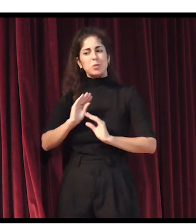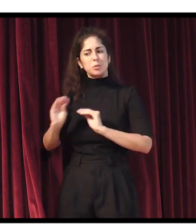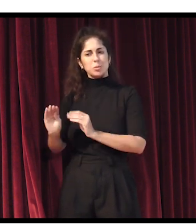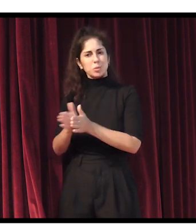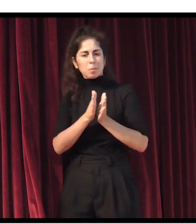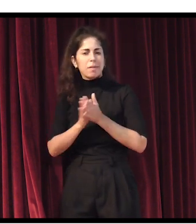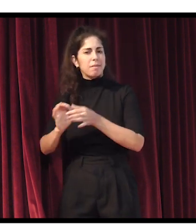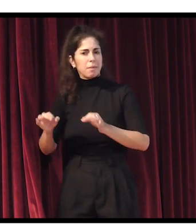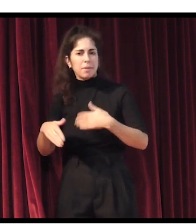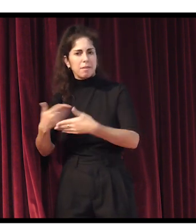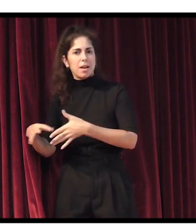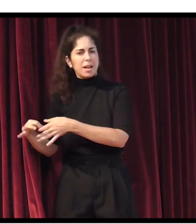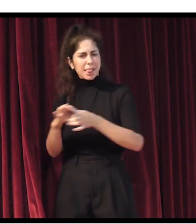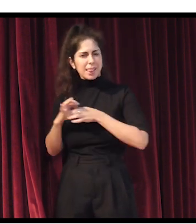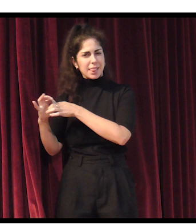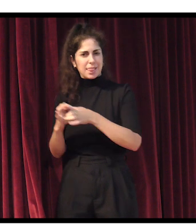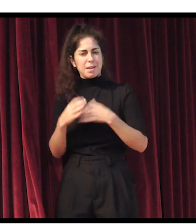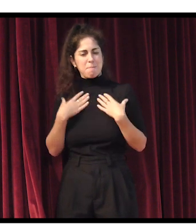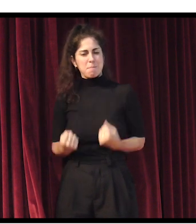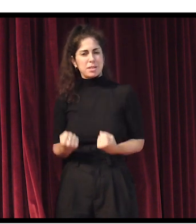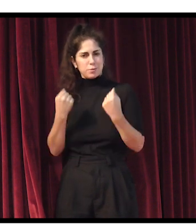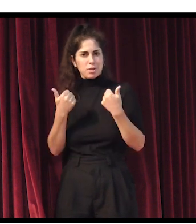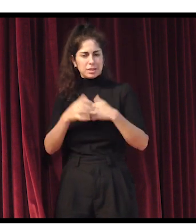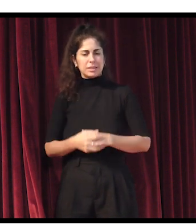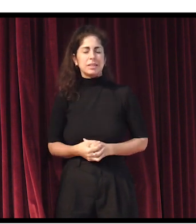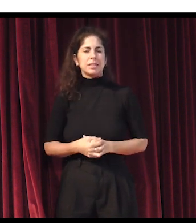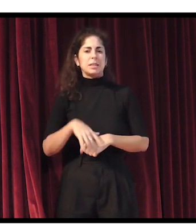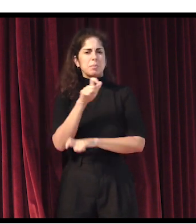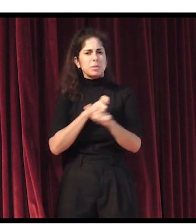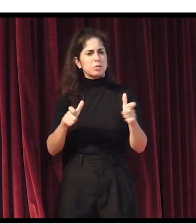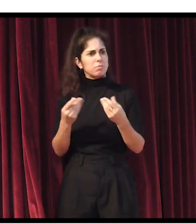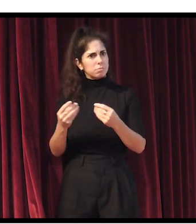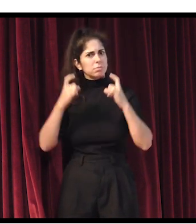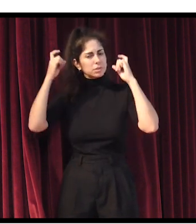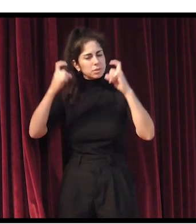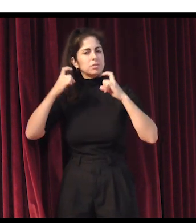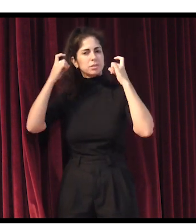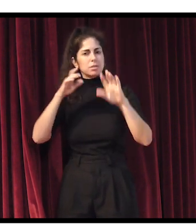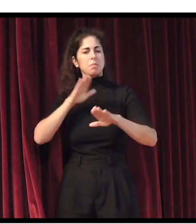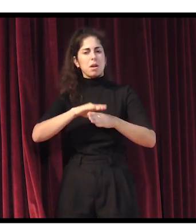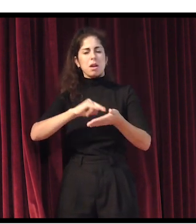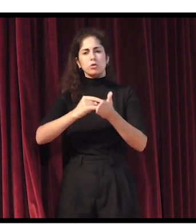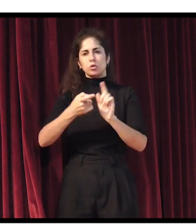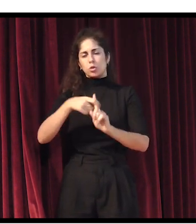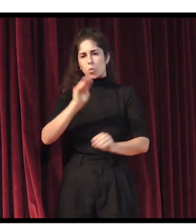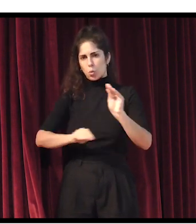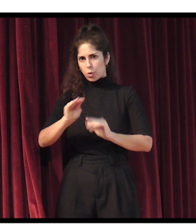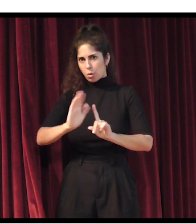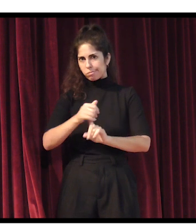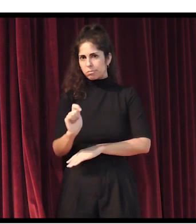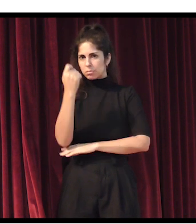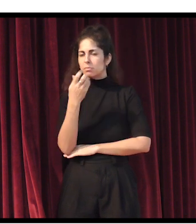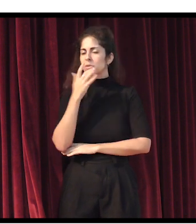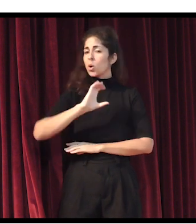implicados que han estado implicados dispuestos a acabar con este problema, desde el mismo club en donde se encontraba mi hijo, como